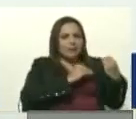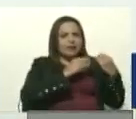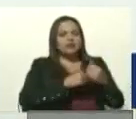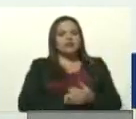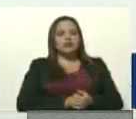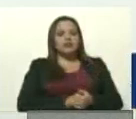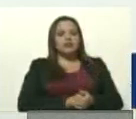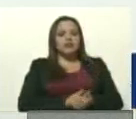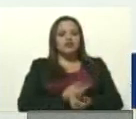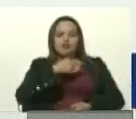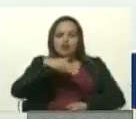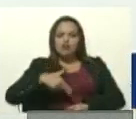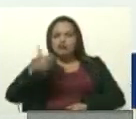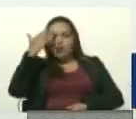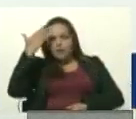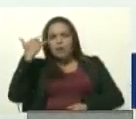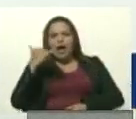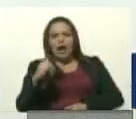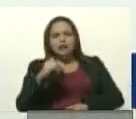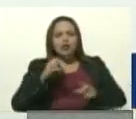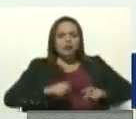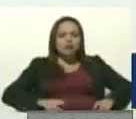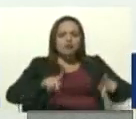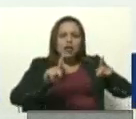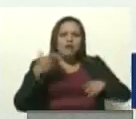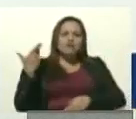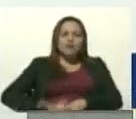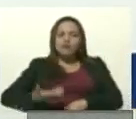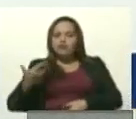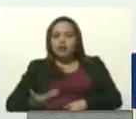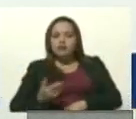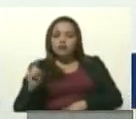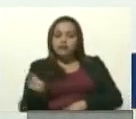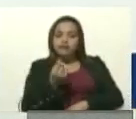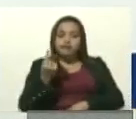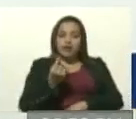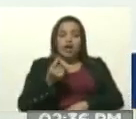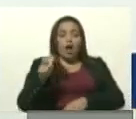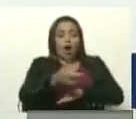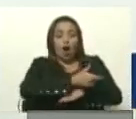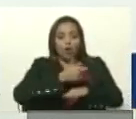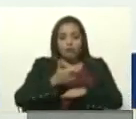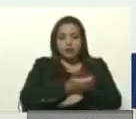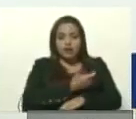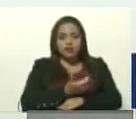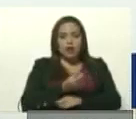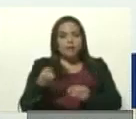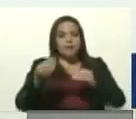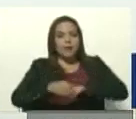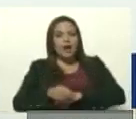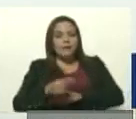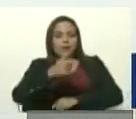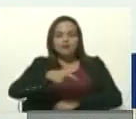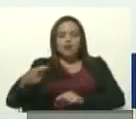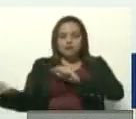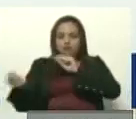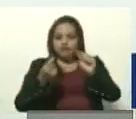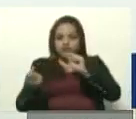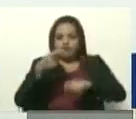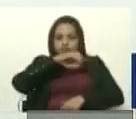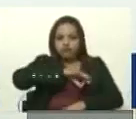que sabremos aprovechar esta oportunidad única para que el gobierno y los interlocutores